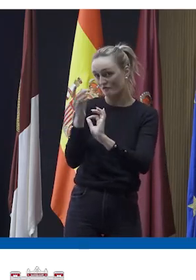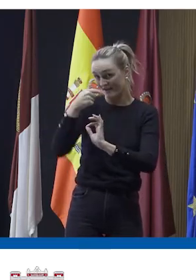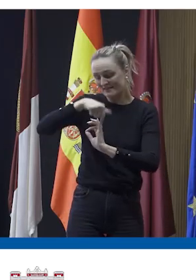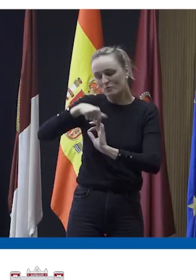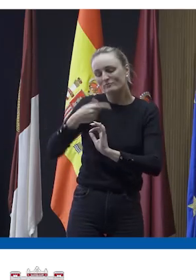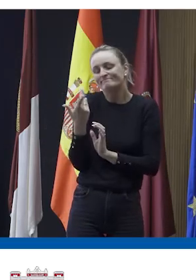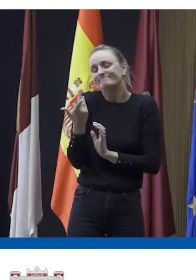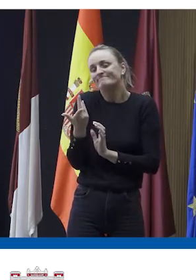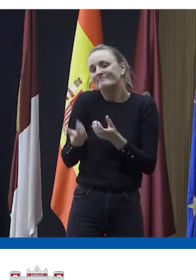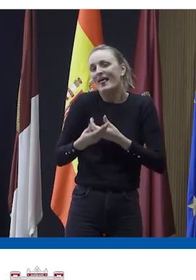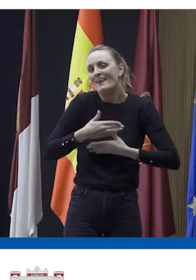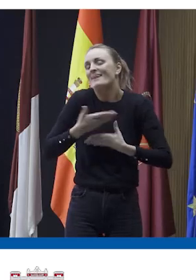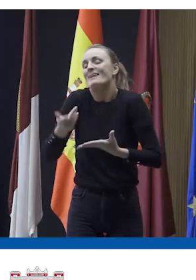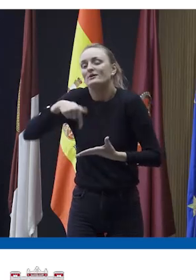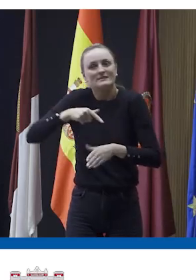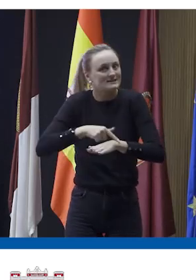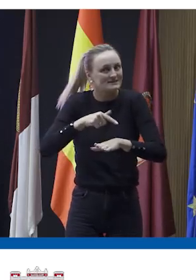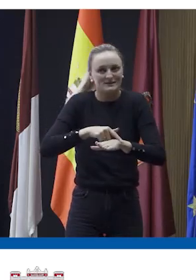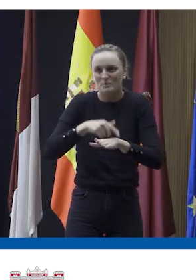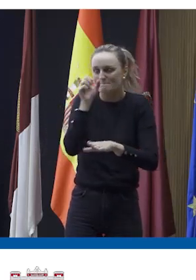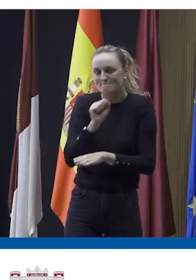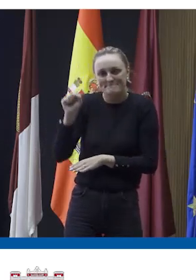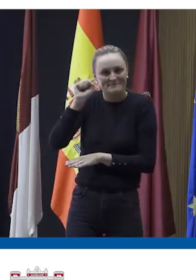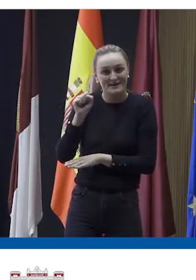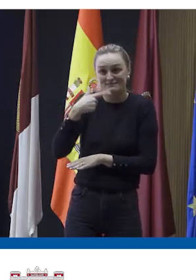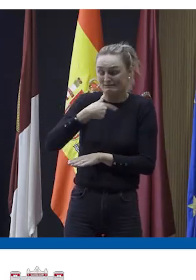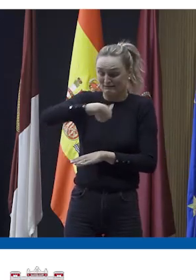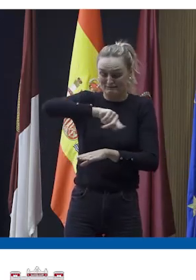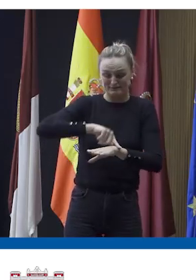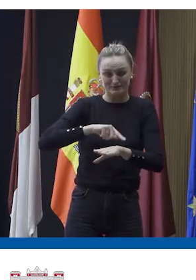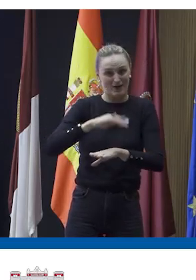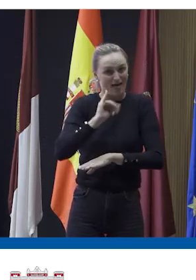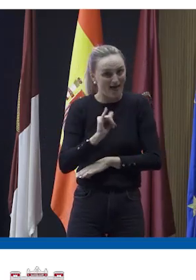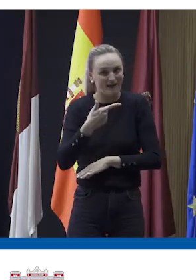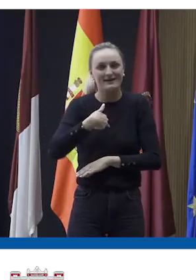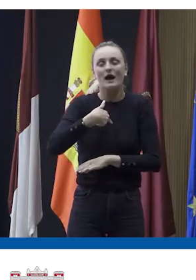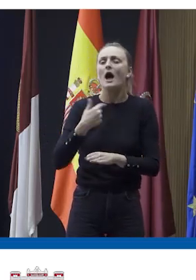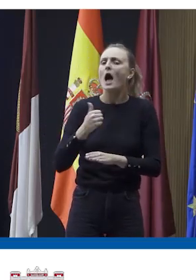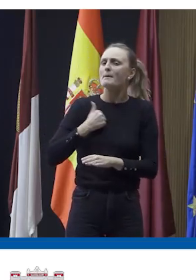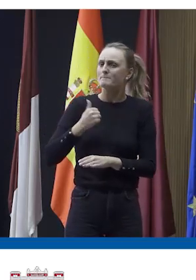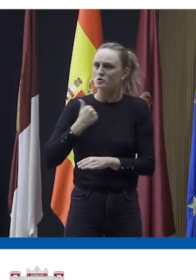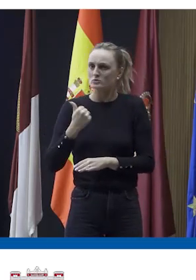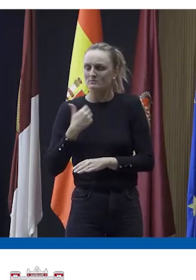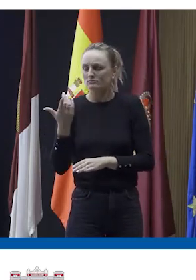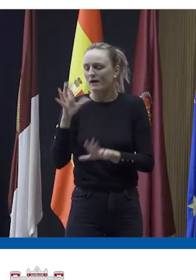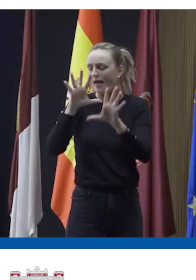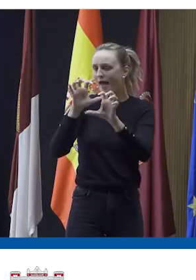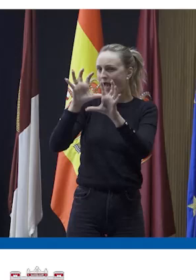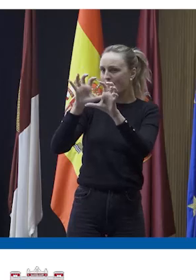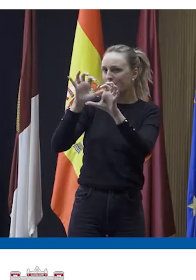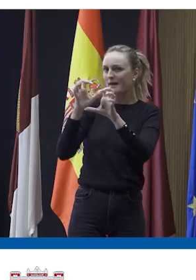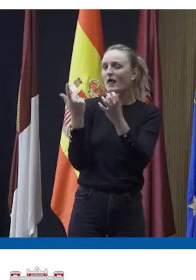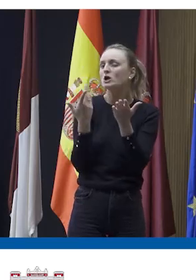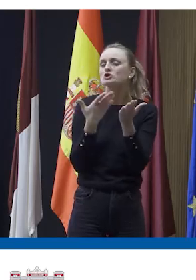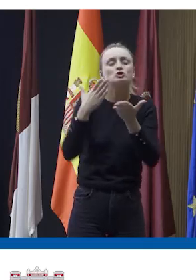regalarnos este tiempo, bueno, pues tan maravilloso del que disponemos y en el que vamos a aprovechar para aprender todas y cada una de